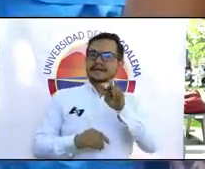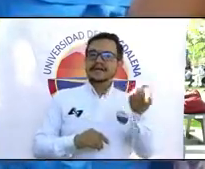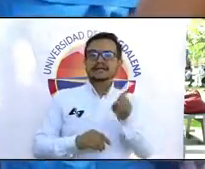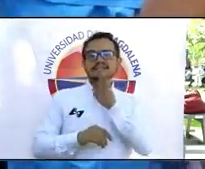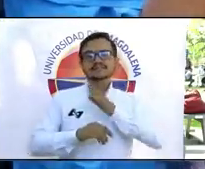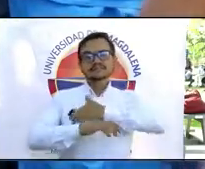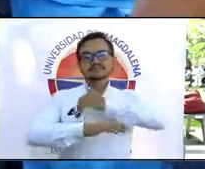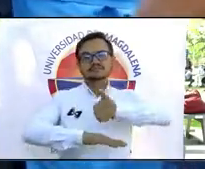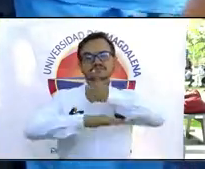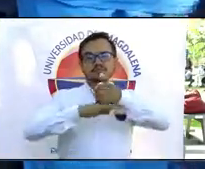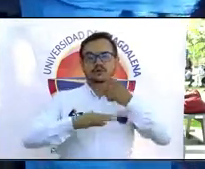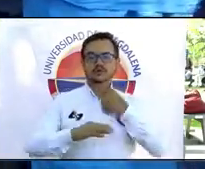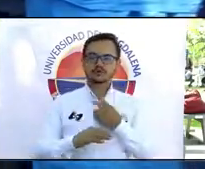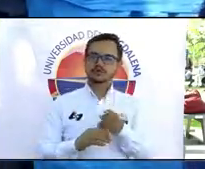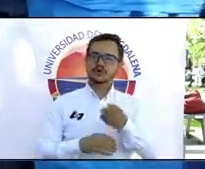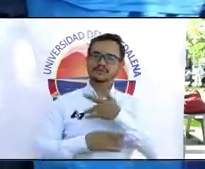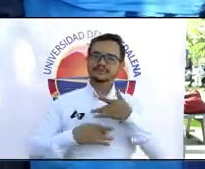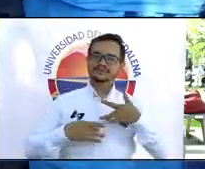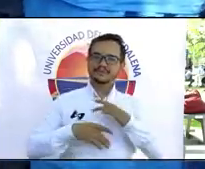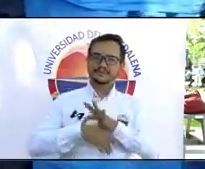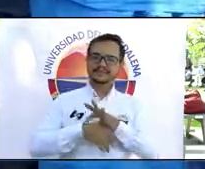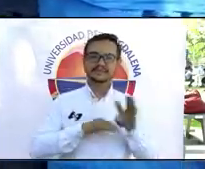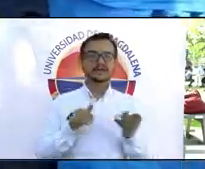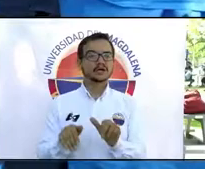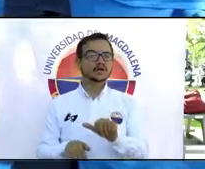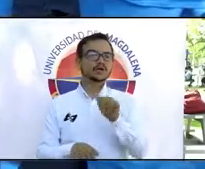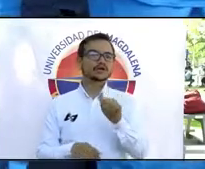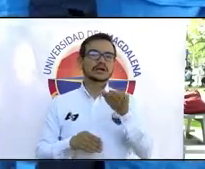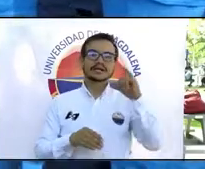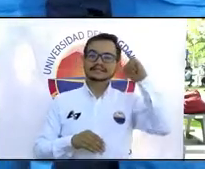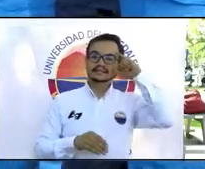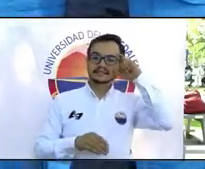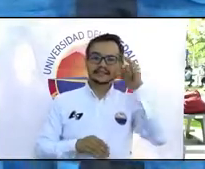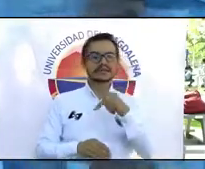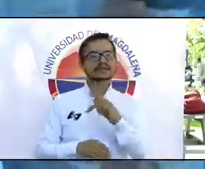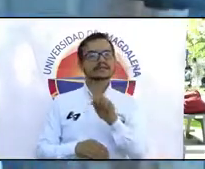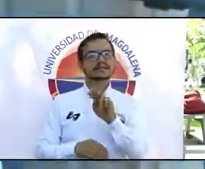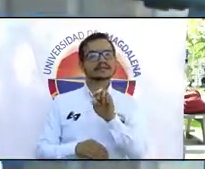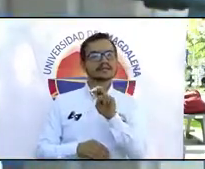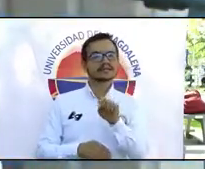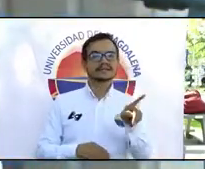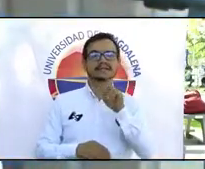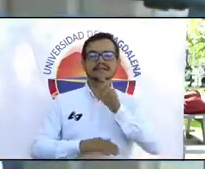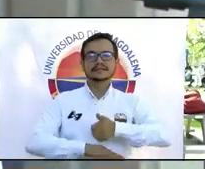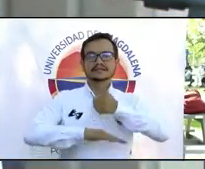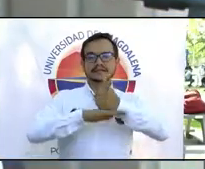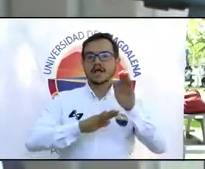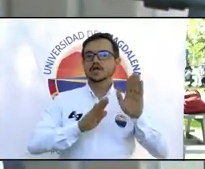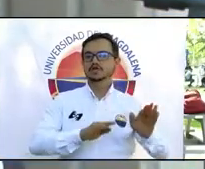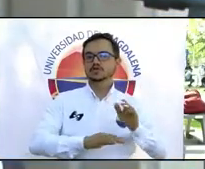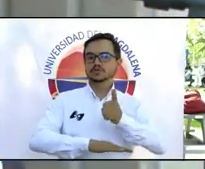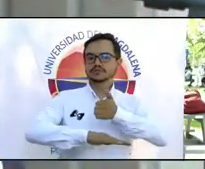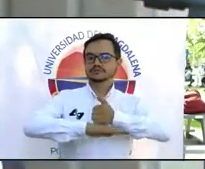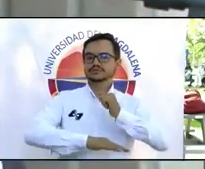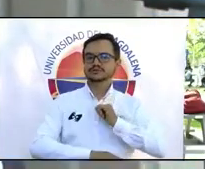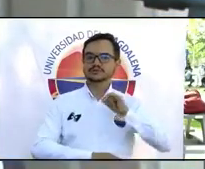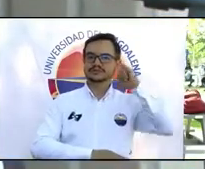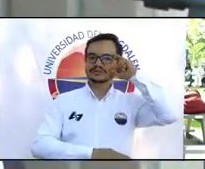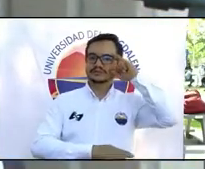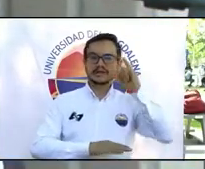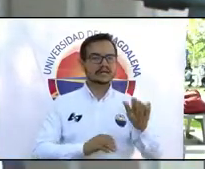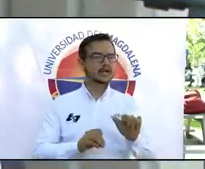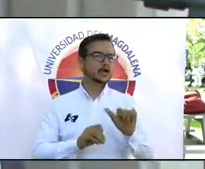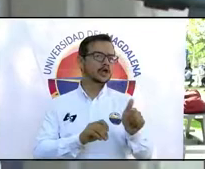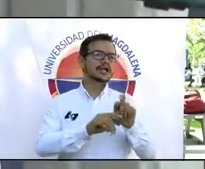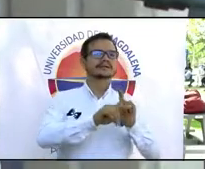Programa de Medicina, a la psicóloga especialista Karen Ávila Labastidas, directora del Programa de Psicología, y además miembros de la